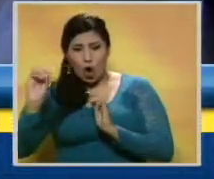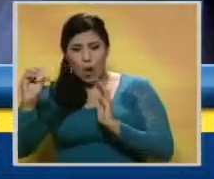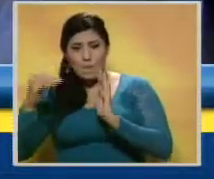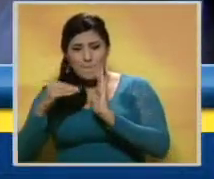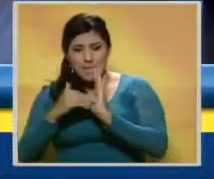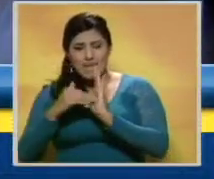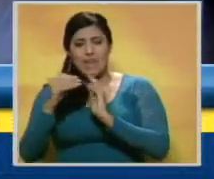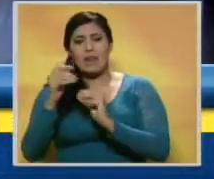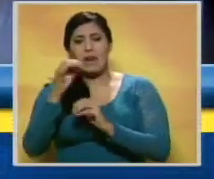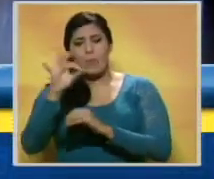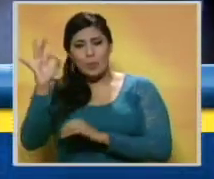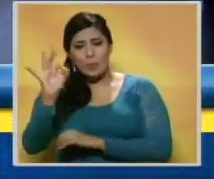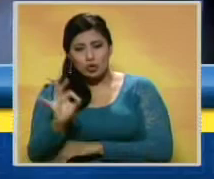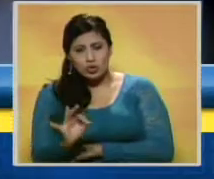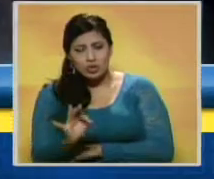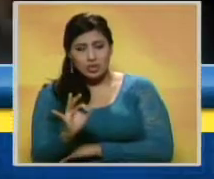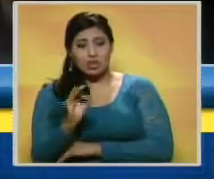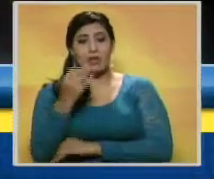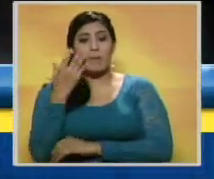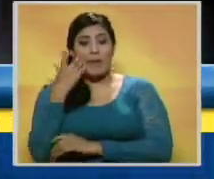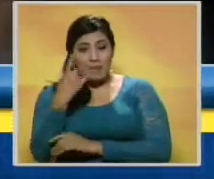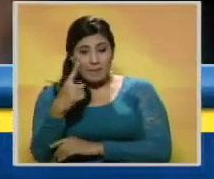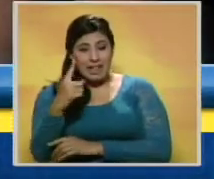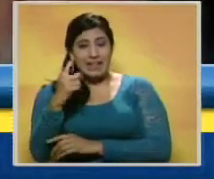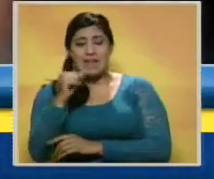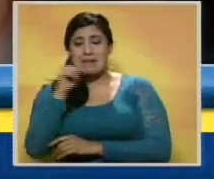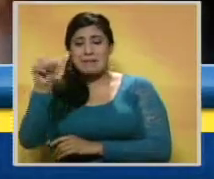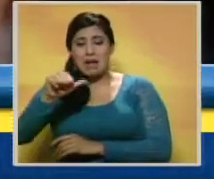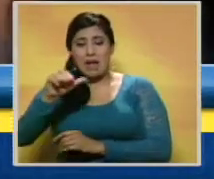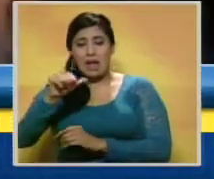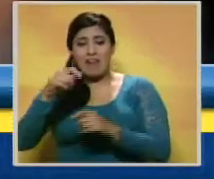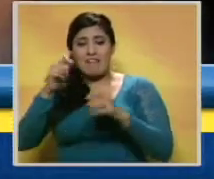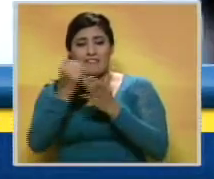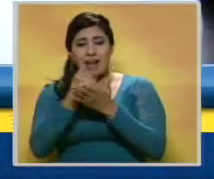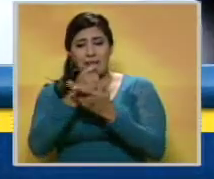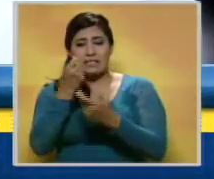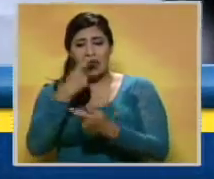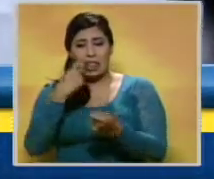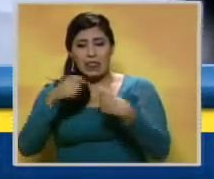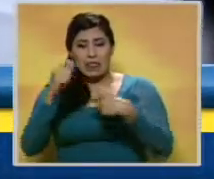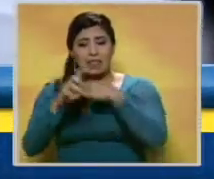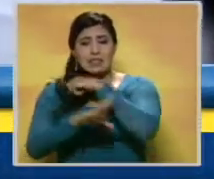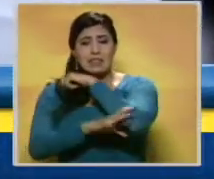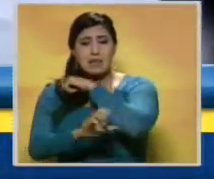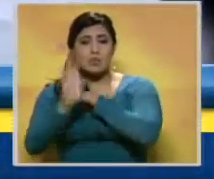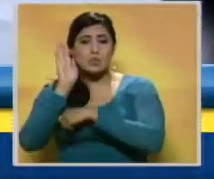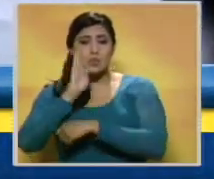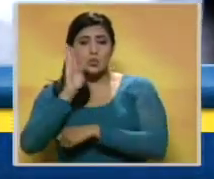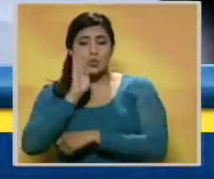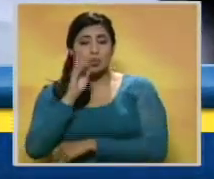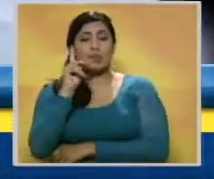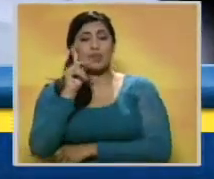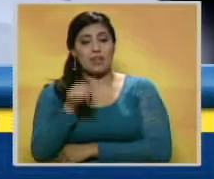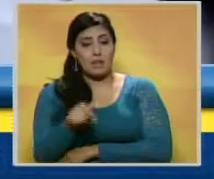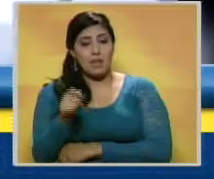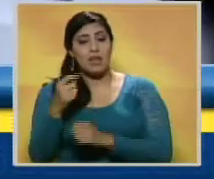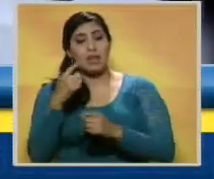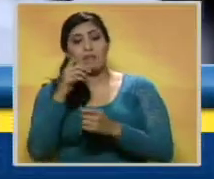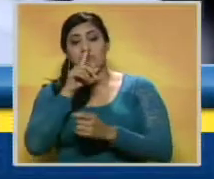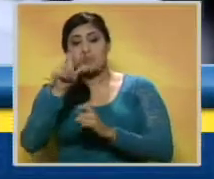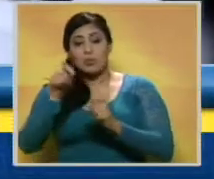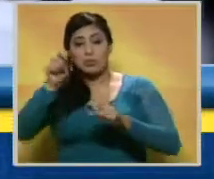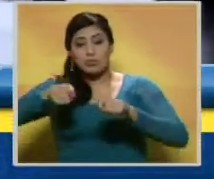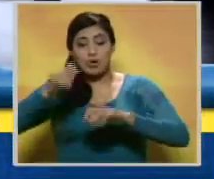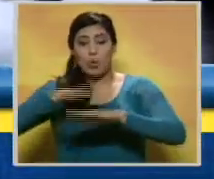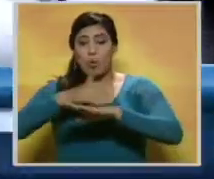5.000%, además de que los fármacos eran de calidad dudosa. El juez supremo Rivera Aviles dijo que programó audiencia